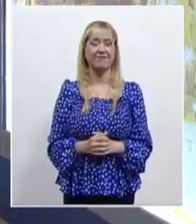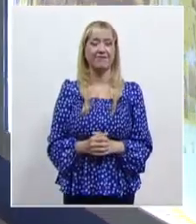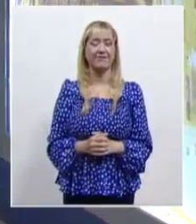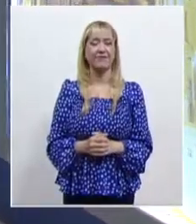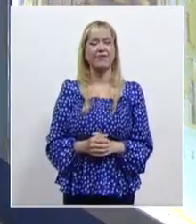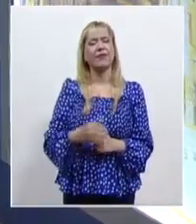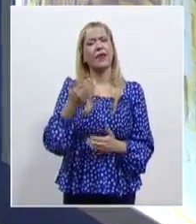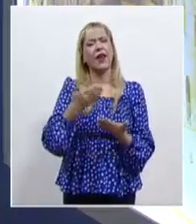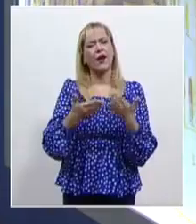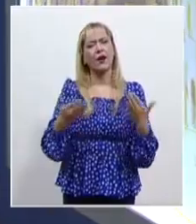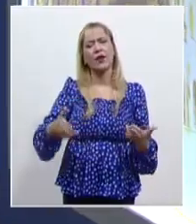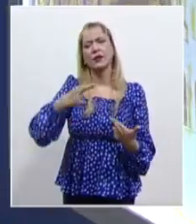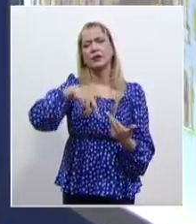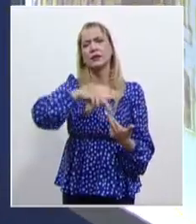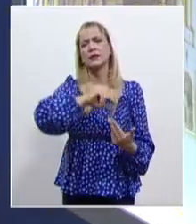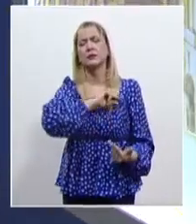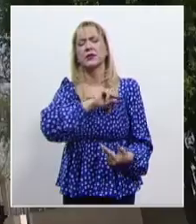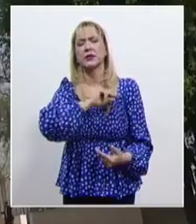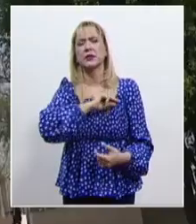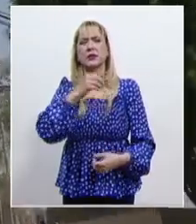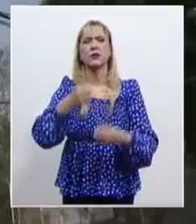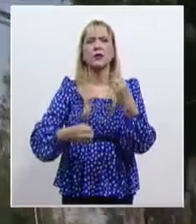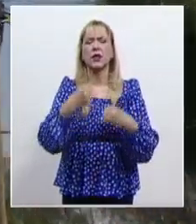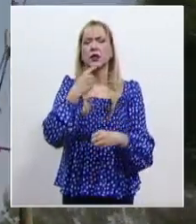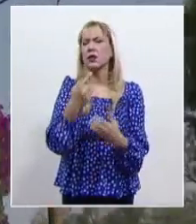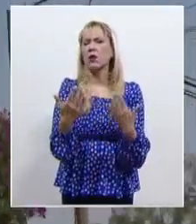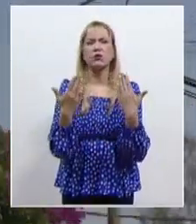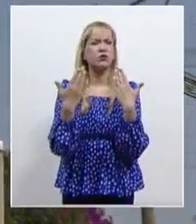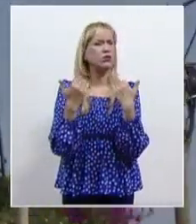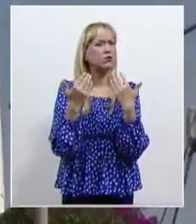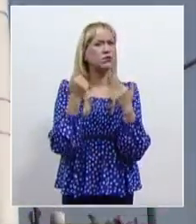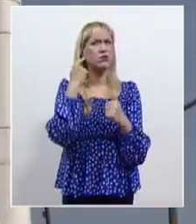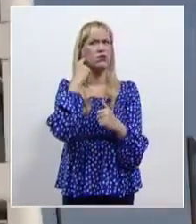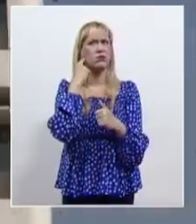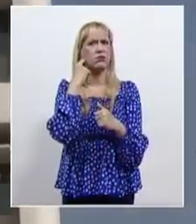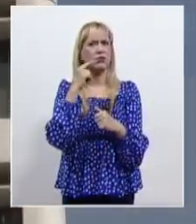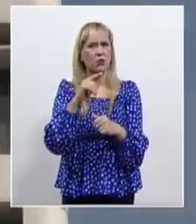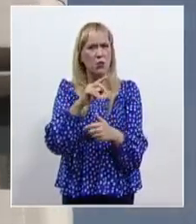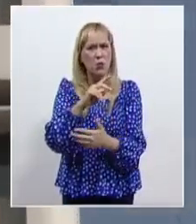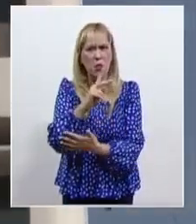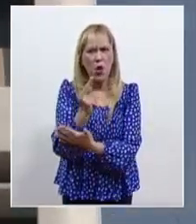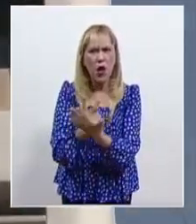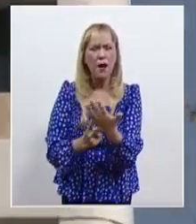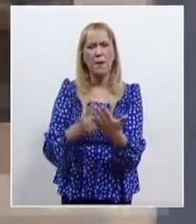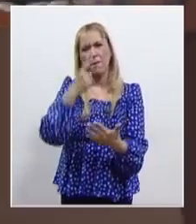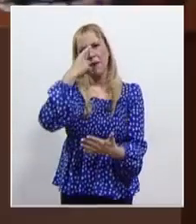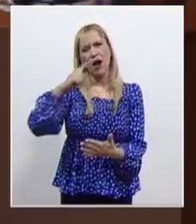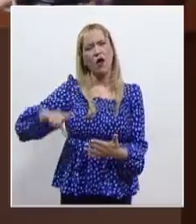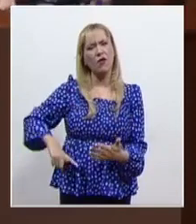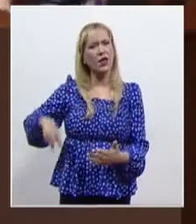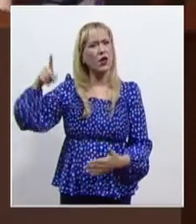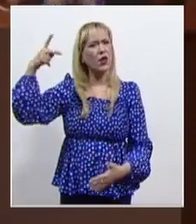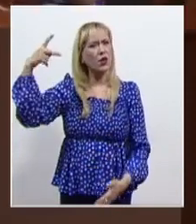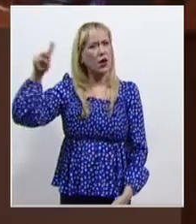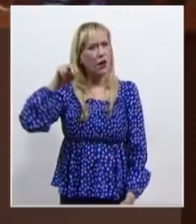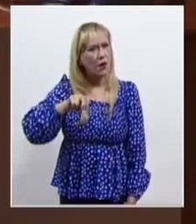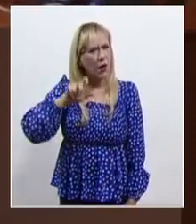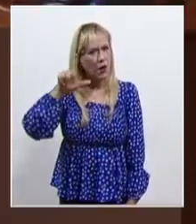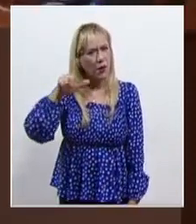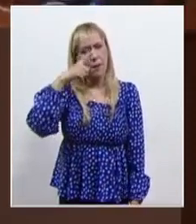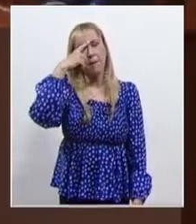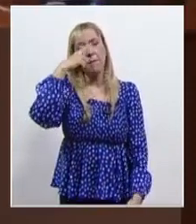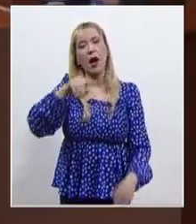Y la Sala Regional Especializada determinó que es inexistente la apropiación de programas y acciones del Gobierno de Nuevo León atribuidas al